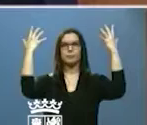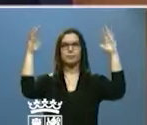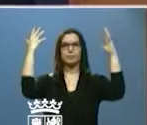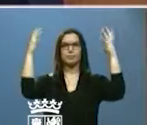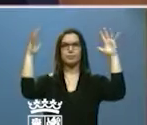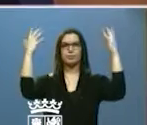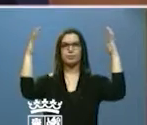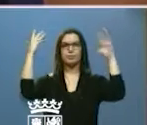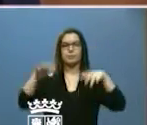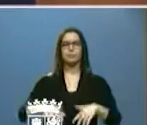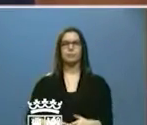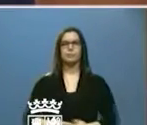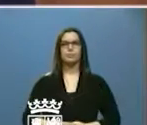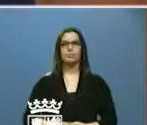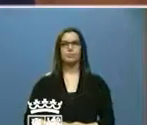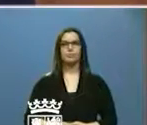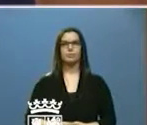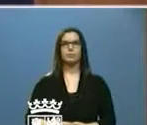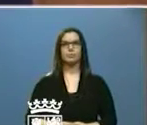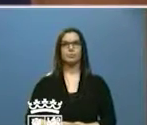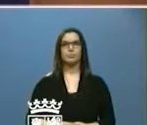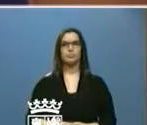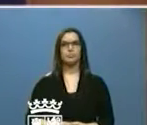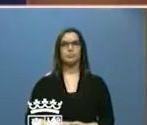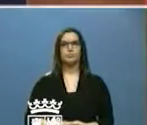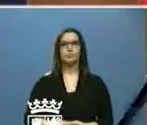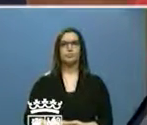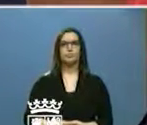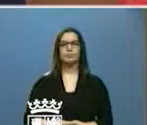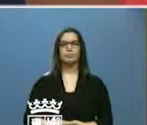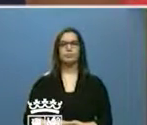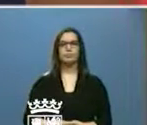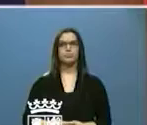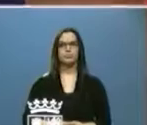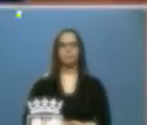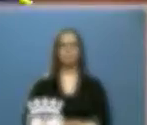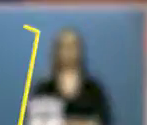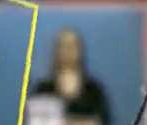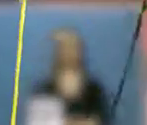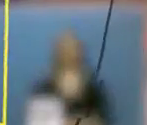distinción, la Medalla de Oro, a la Universidad de Salamanca, que este año celebra su octavo centenario.